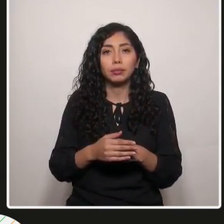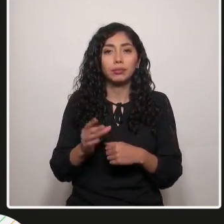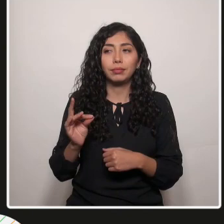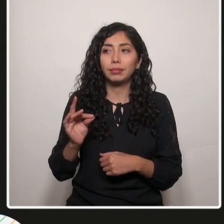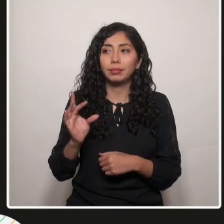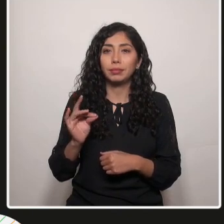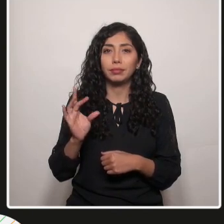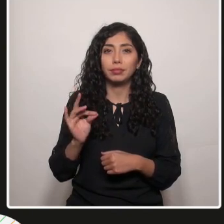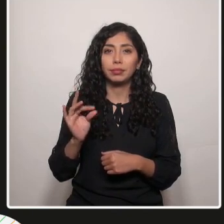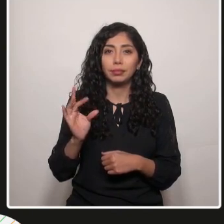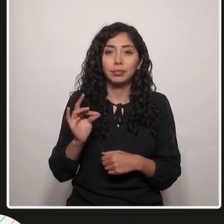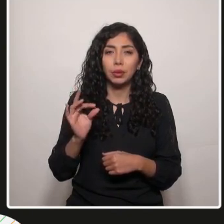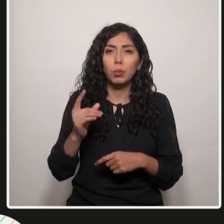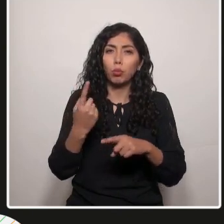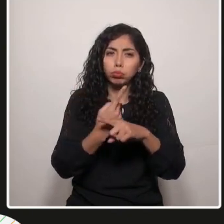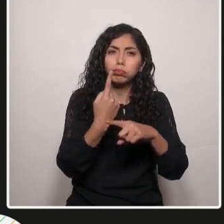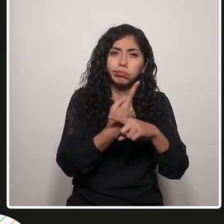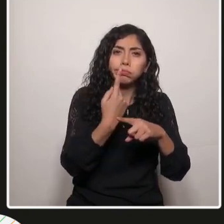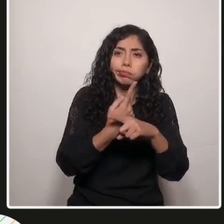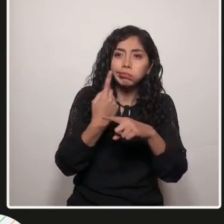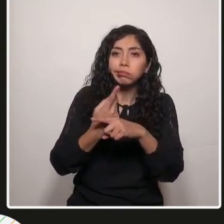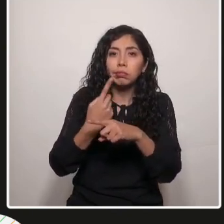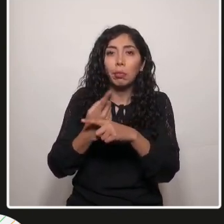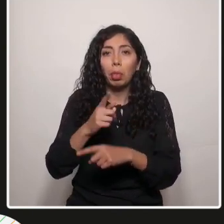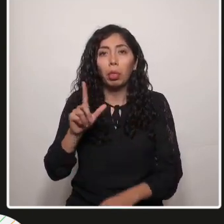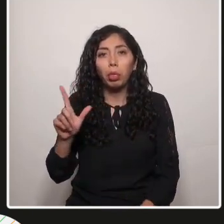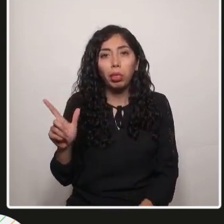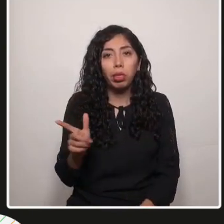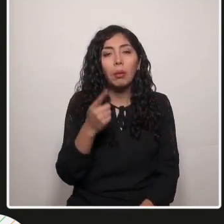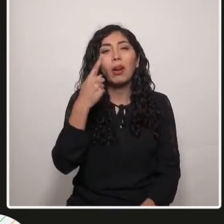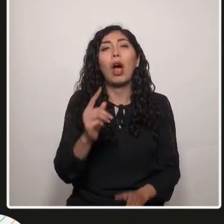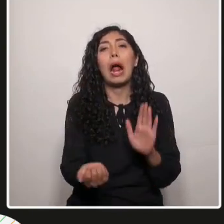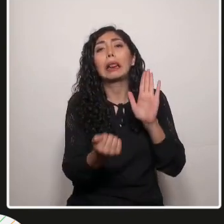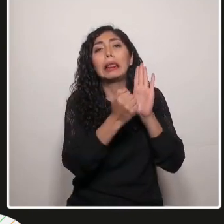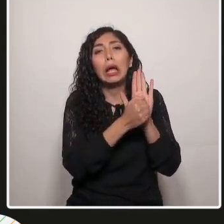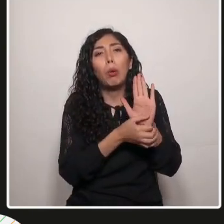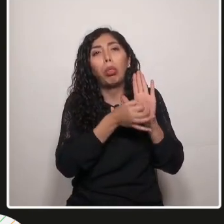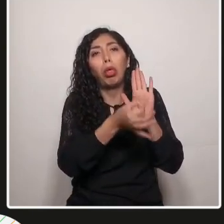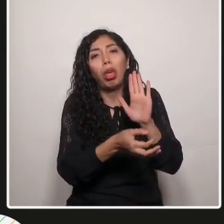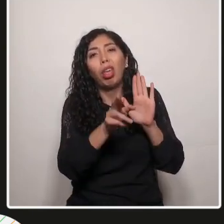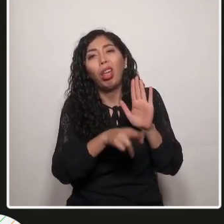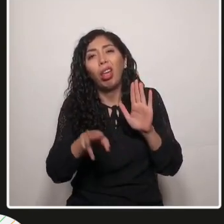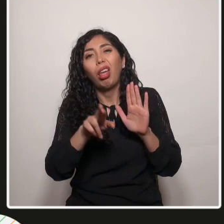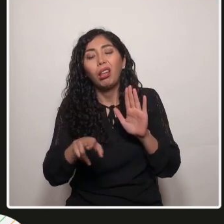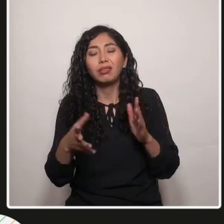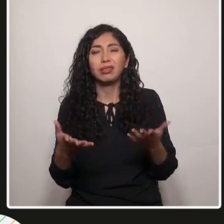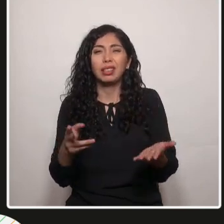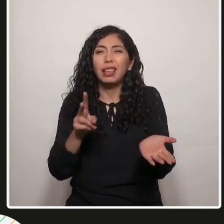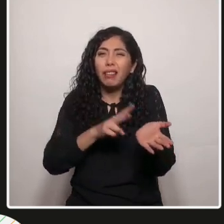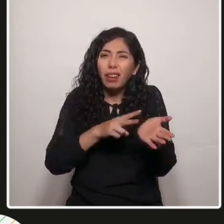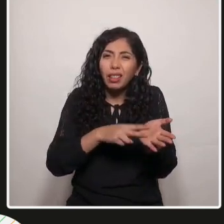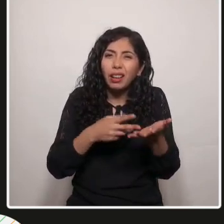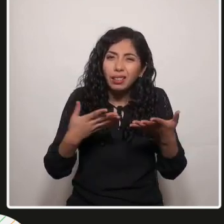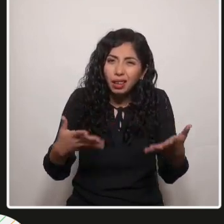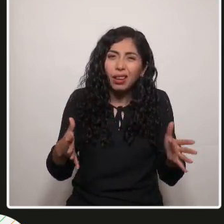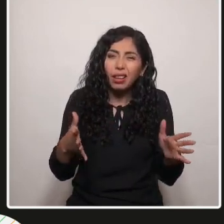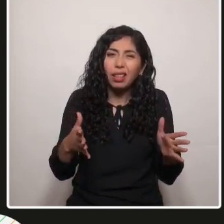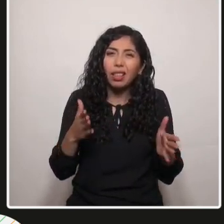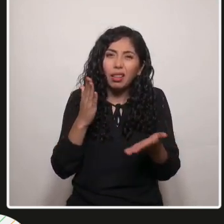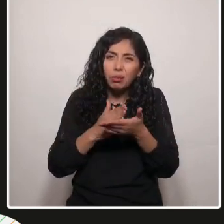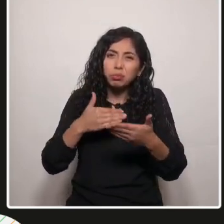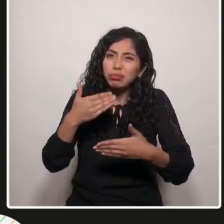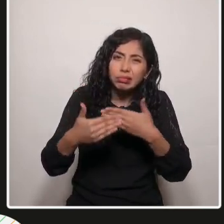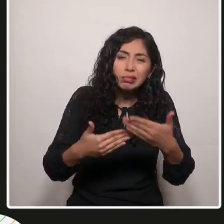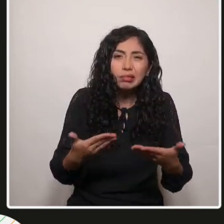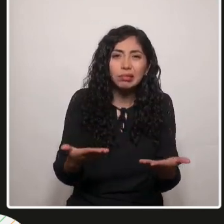se conversará antes, pero esto de estar alegando artículo palabra por palabra, de verdad que agota y nos va a agotar a